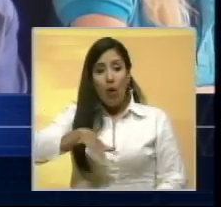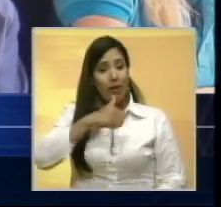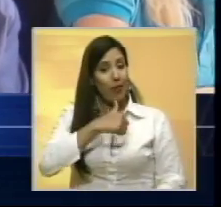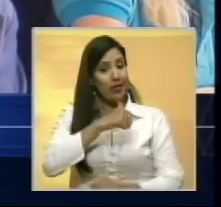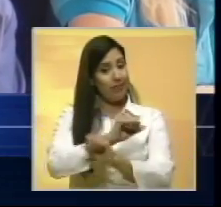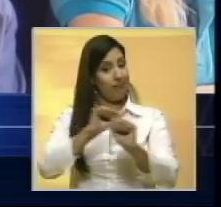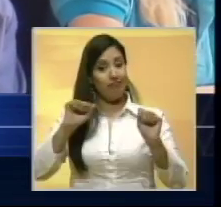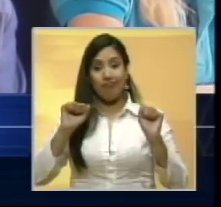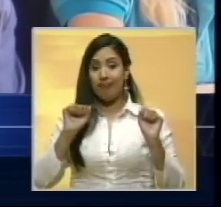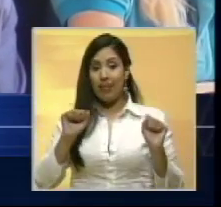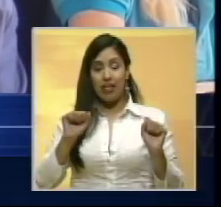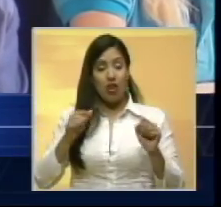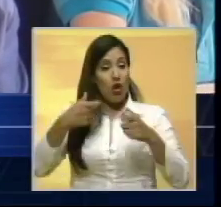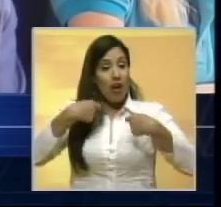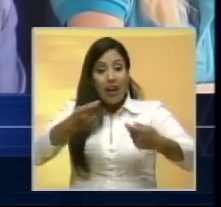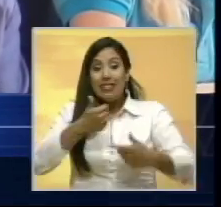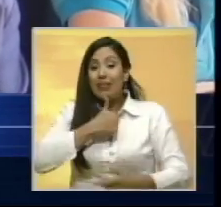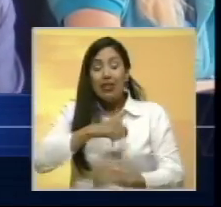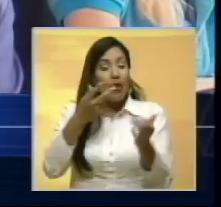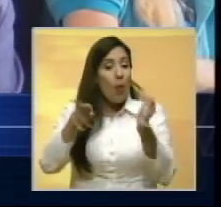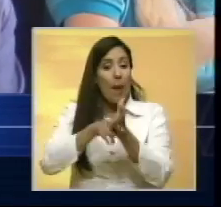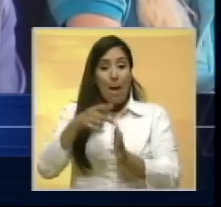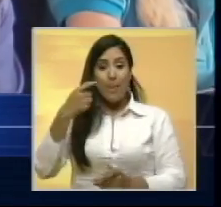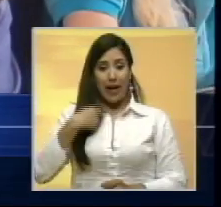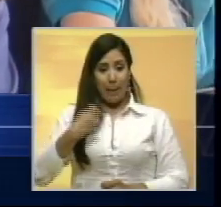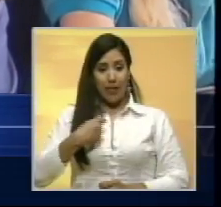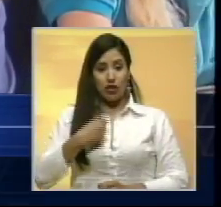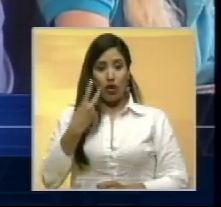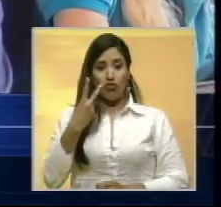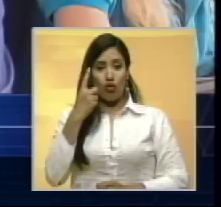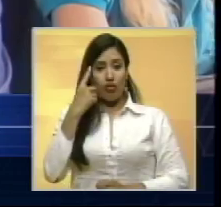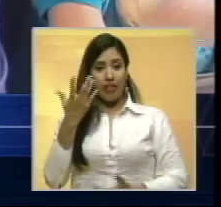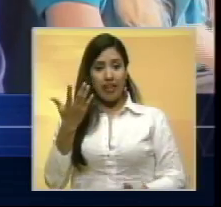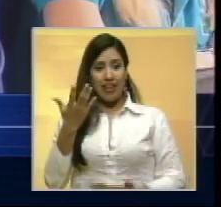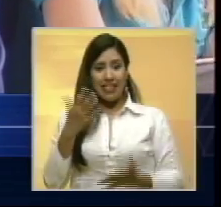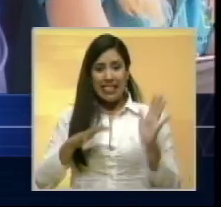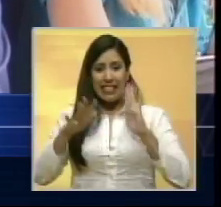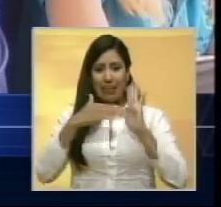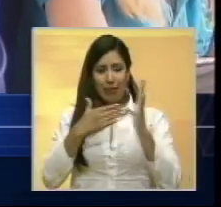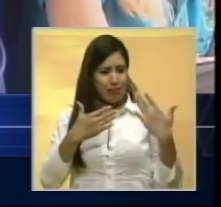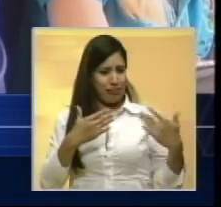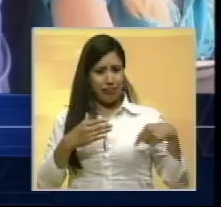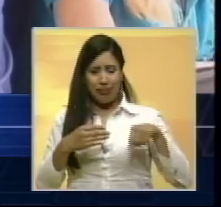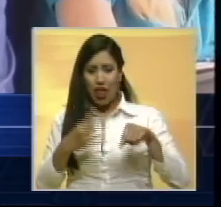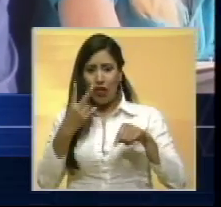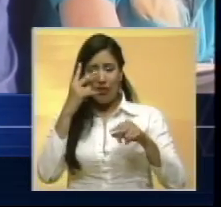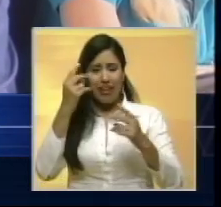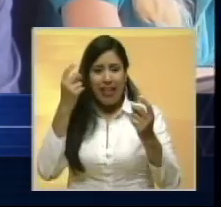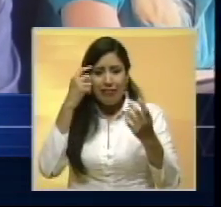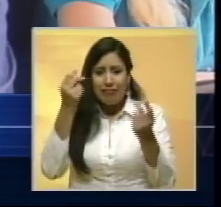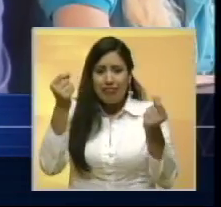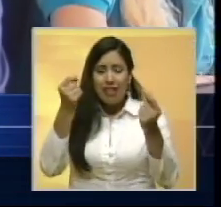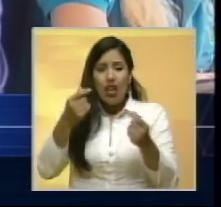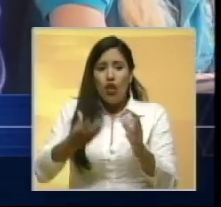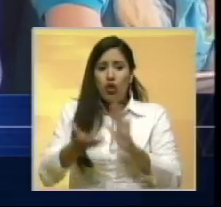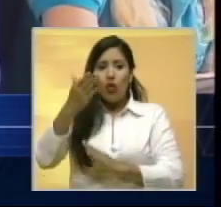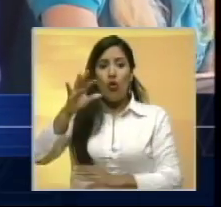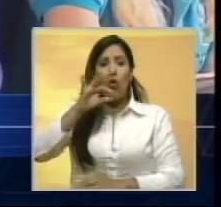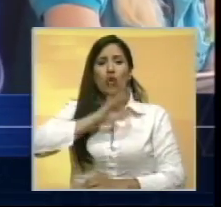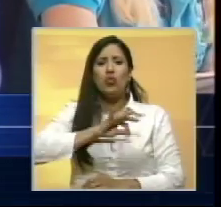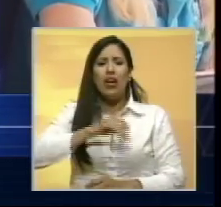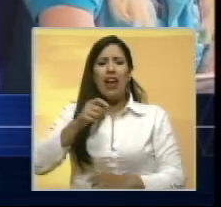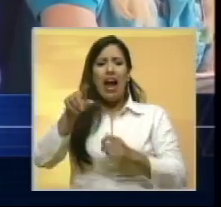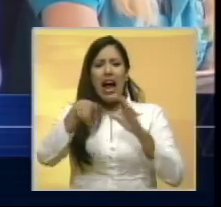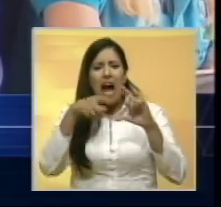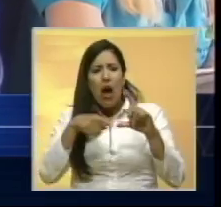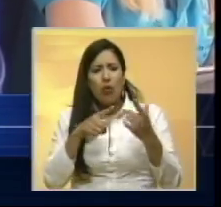aguanta más. No aguanta más porque una pensión te dura 2 días. Entonces todo aumenta, pero ellos tienen que aumentar cuánto vale